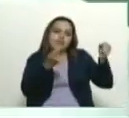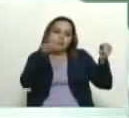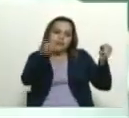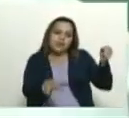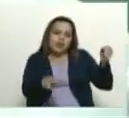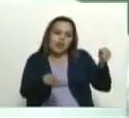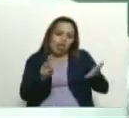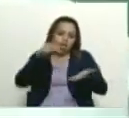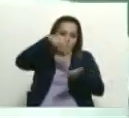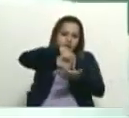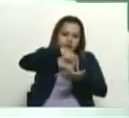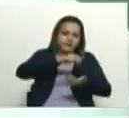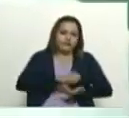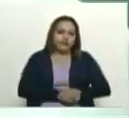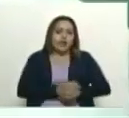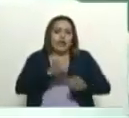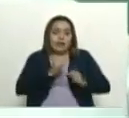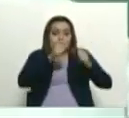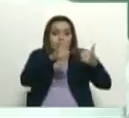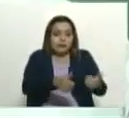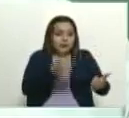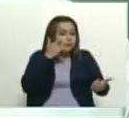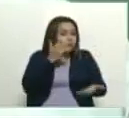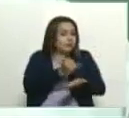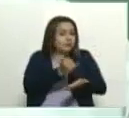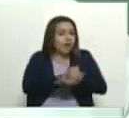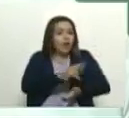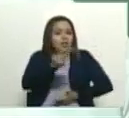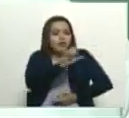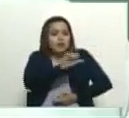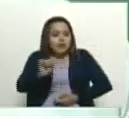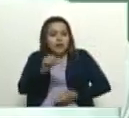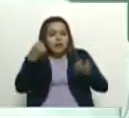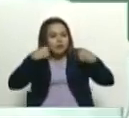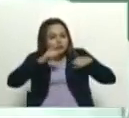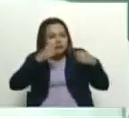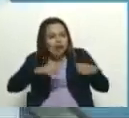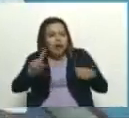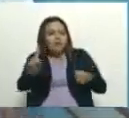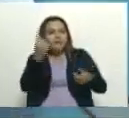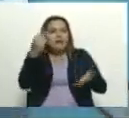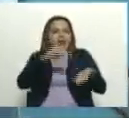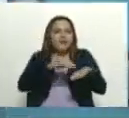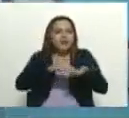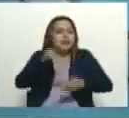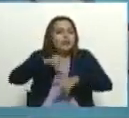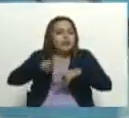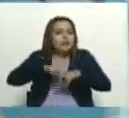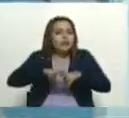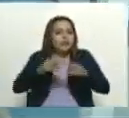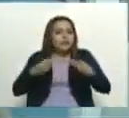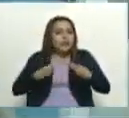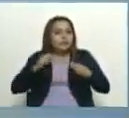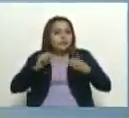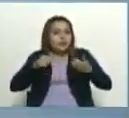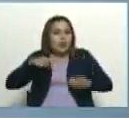Y ya hemos comenzado, ya tiene más de 2 semanas en terapia. Por primera vez esta niña en su vida comienza a caminar.